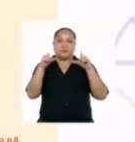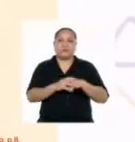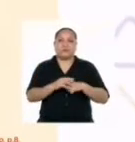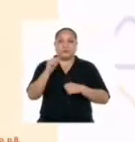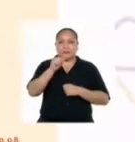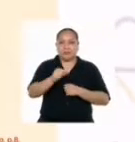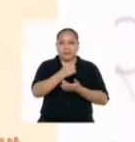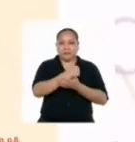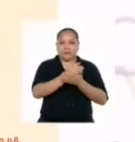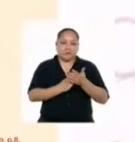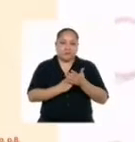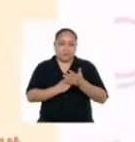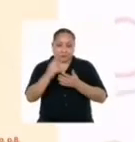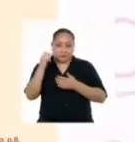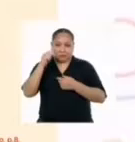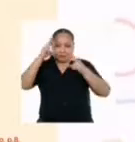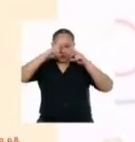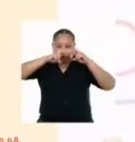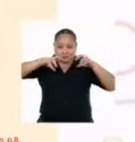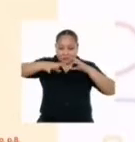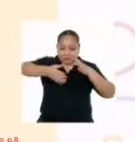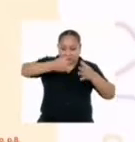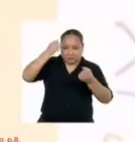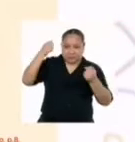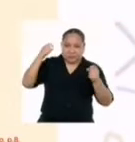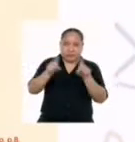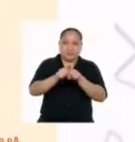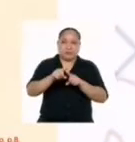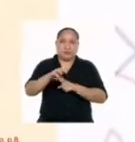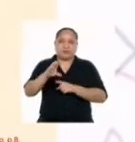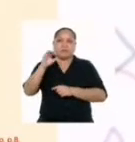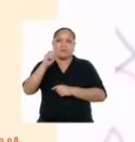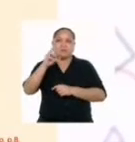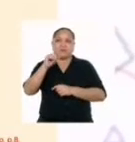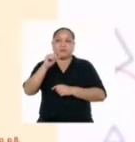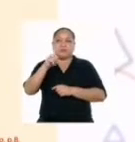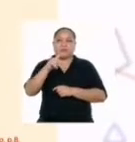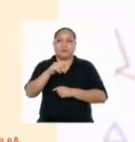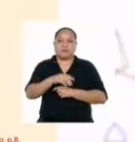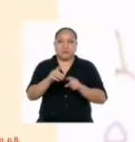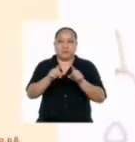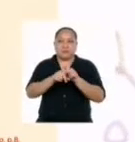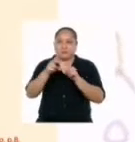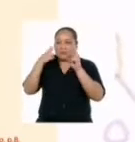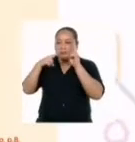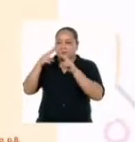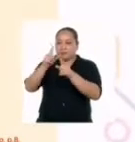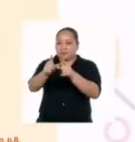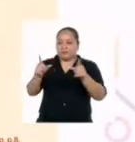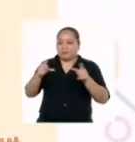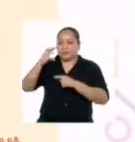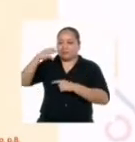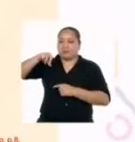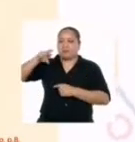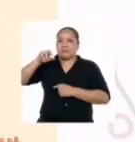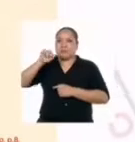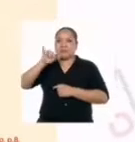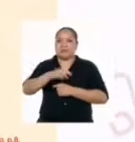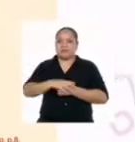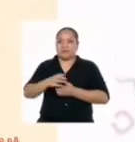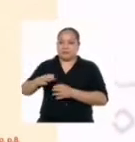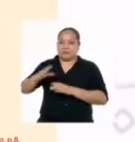En este sector arqueológico, además de Caral, destaca la ciudad de Miraya, con sus